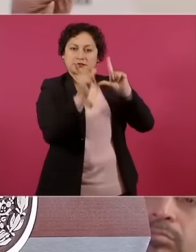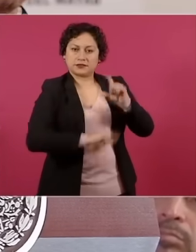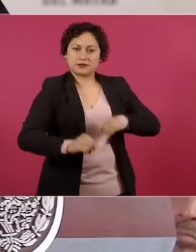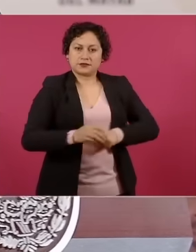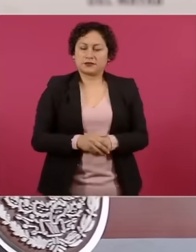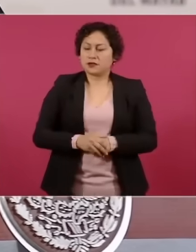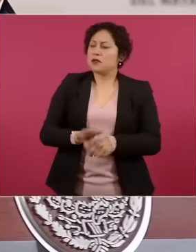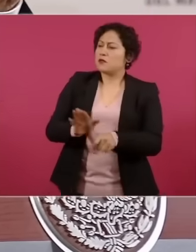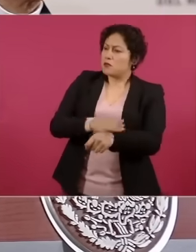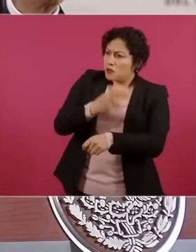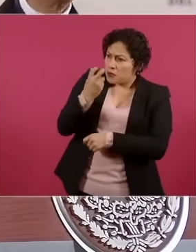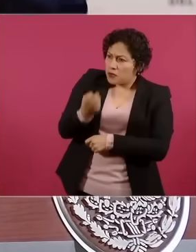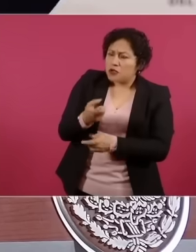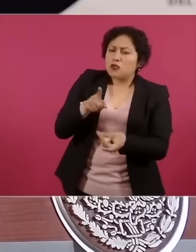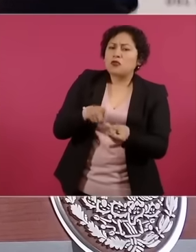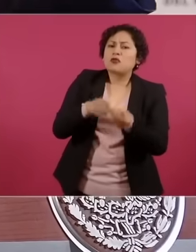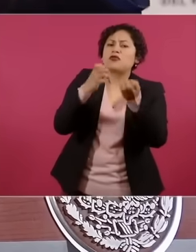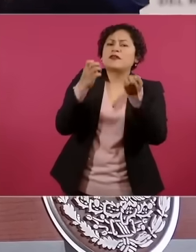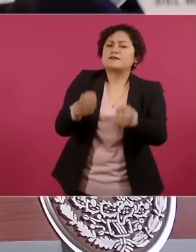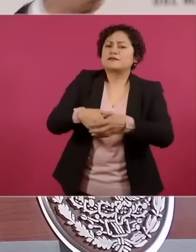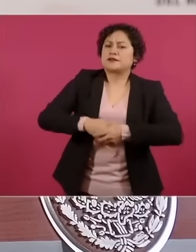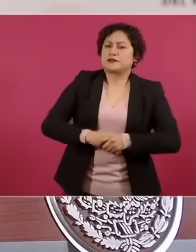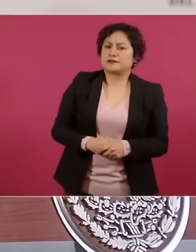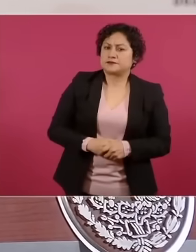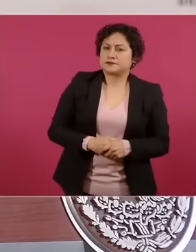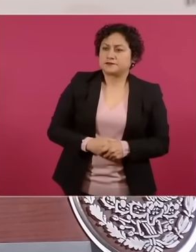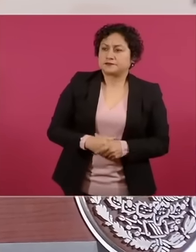Estamos hablando de lugares